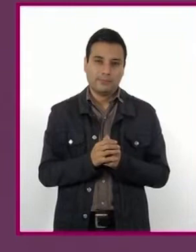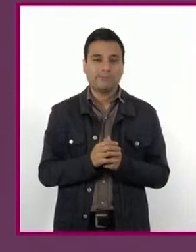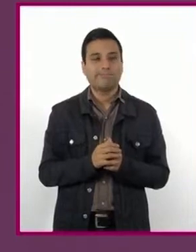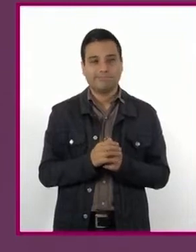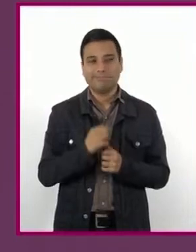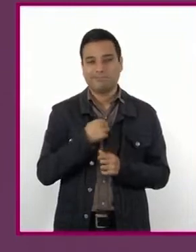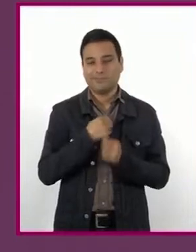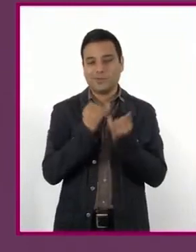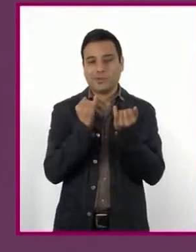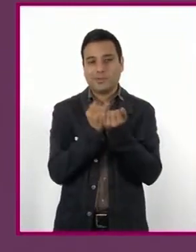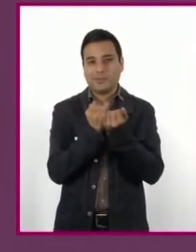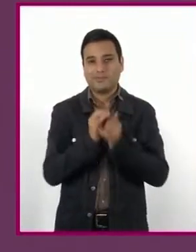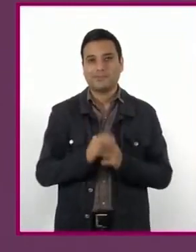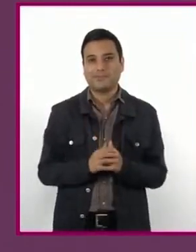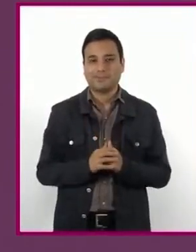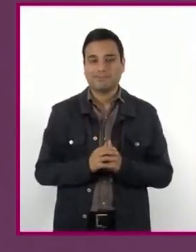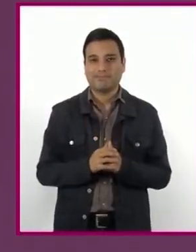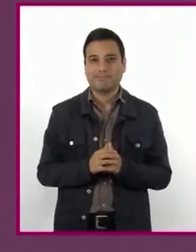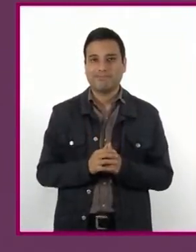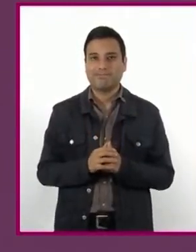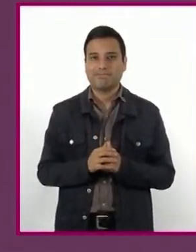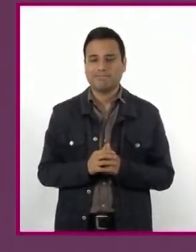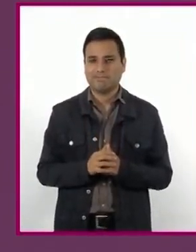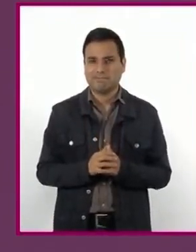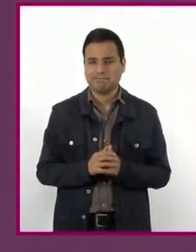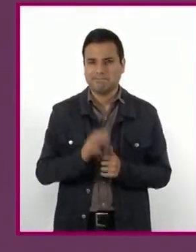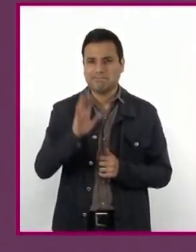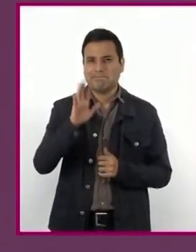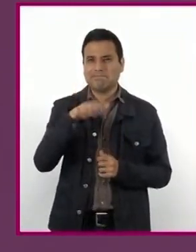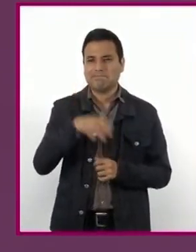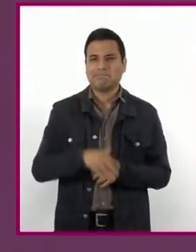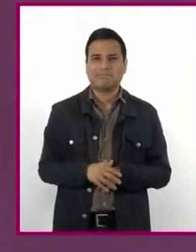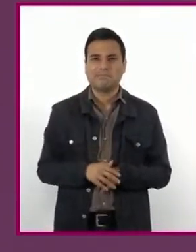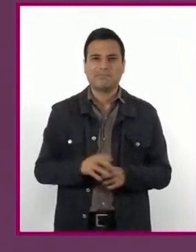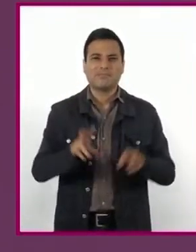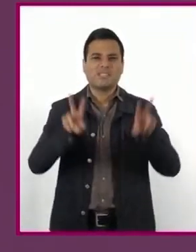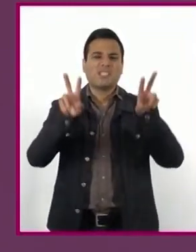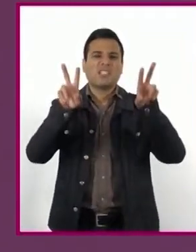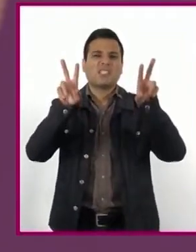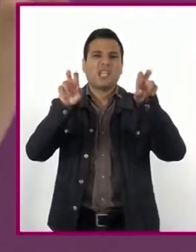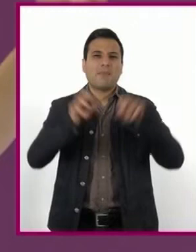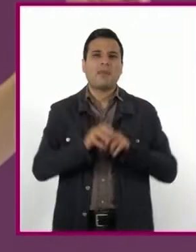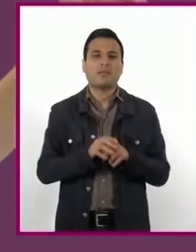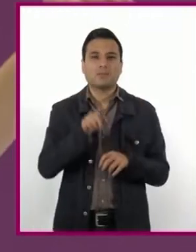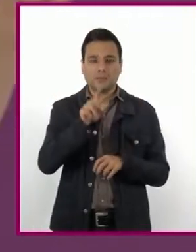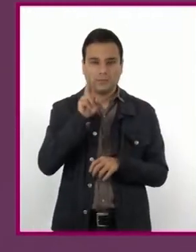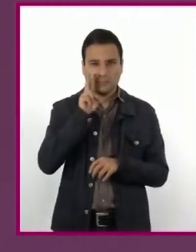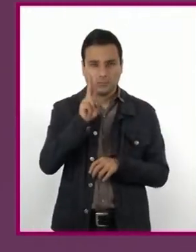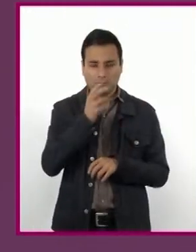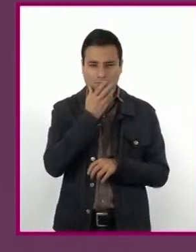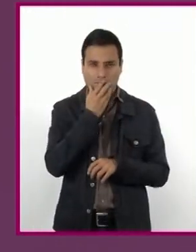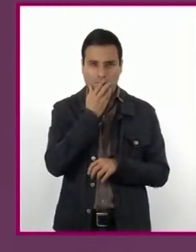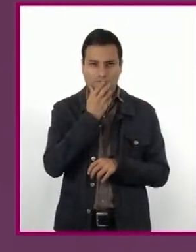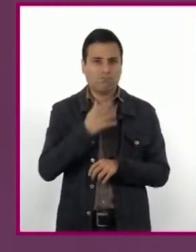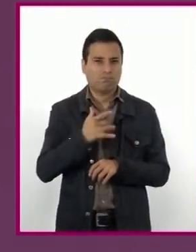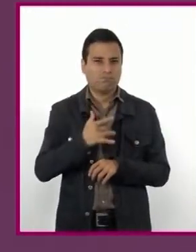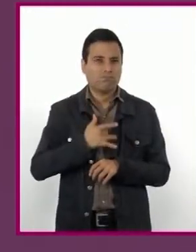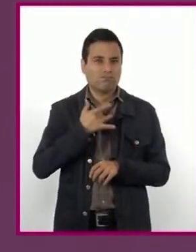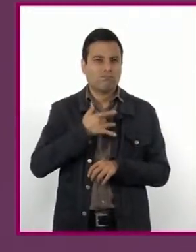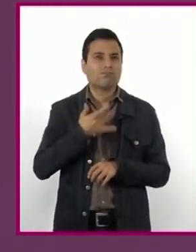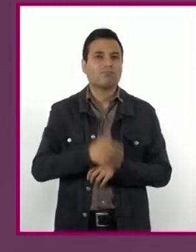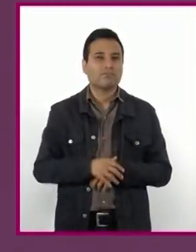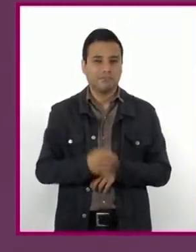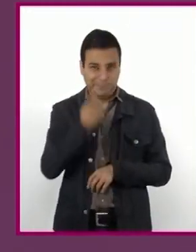Coincido contigo. En casa, ¿qué anticipaciones del cuento hicieron a partir del título? ¿Me ayudas